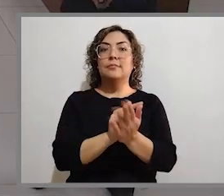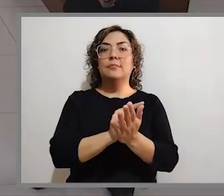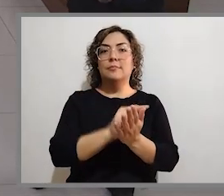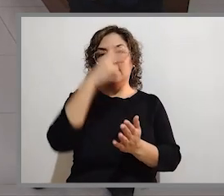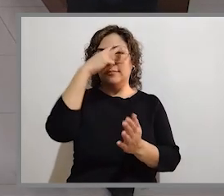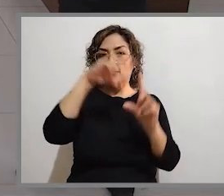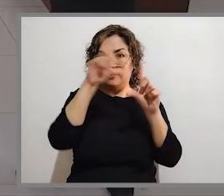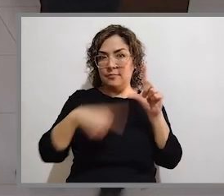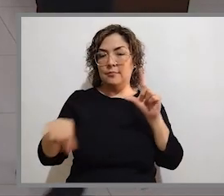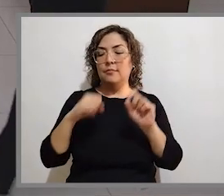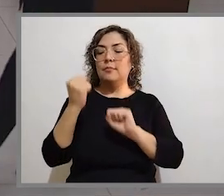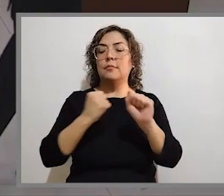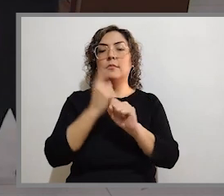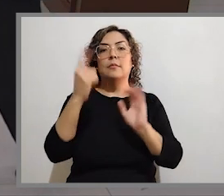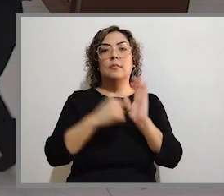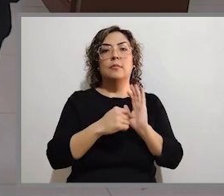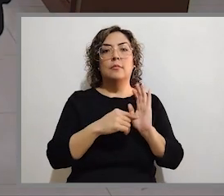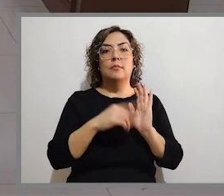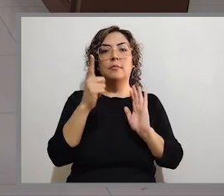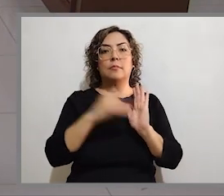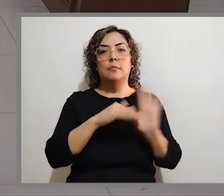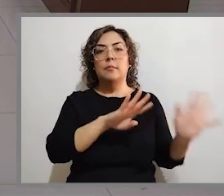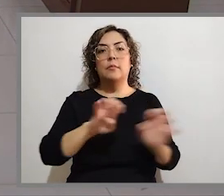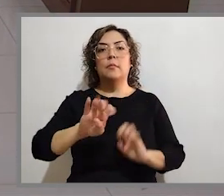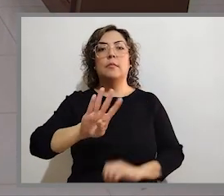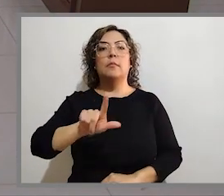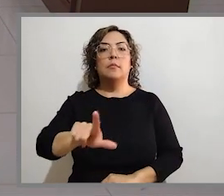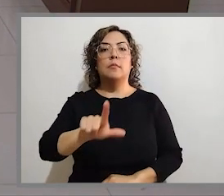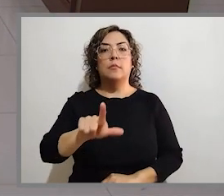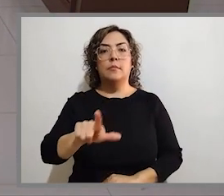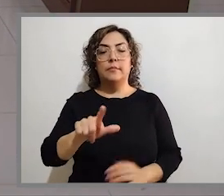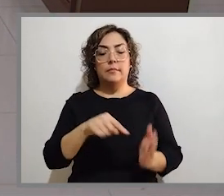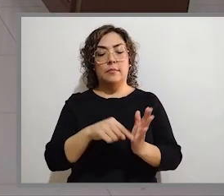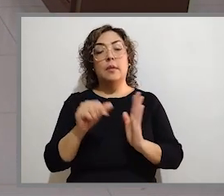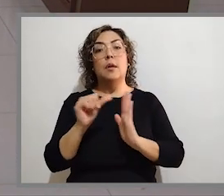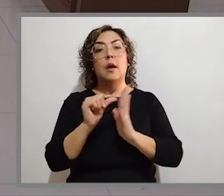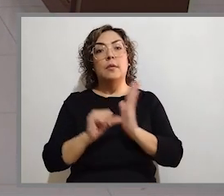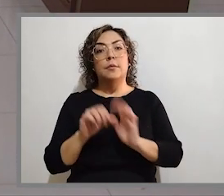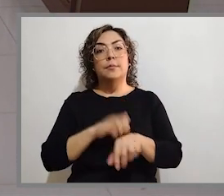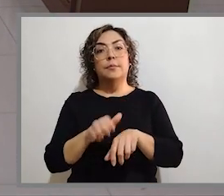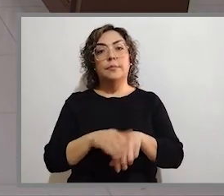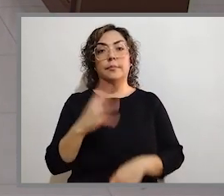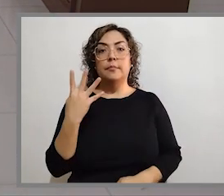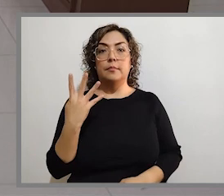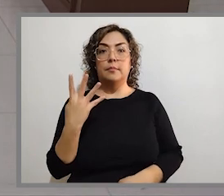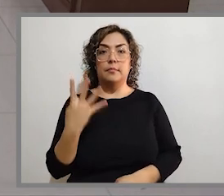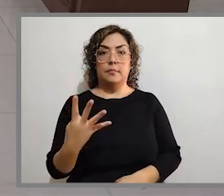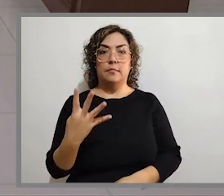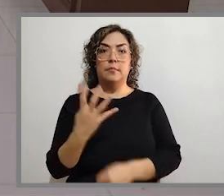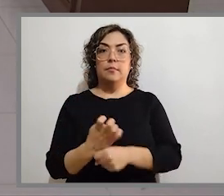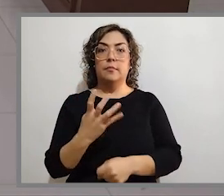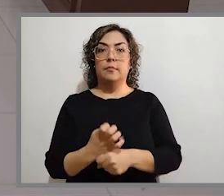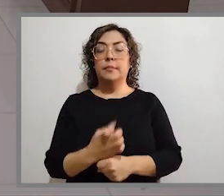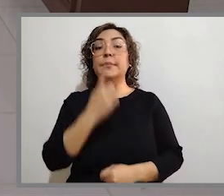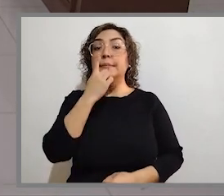artículo 34 que es ciudadano mexicano el que tuviera 18